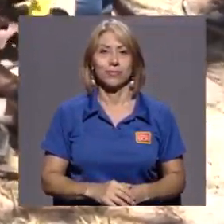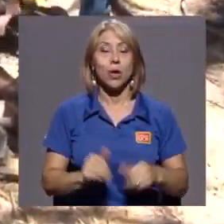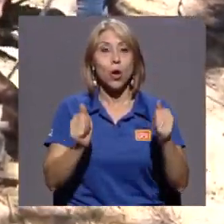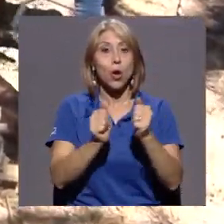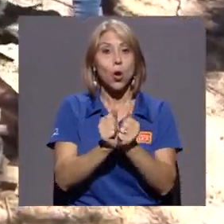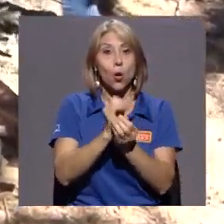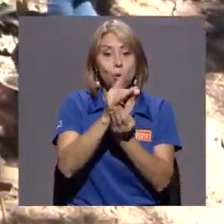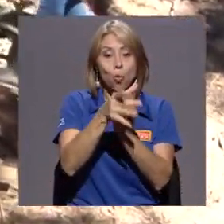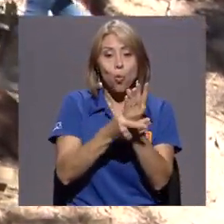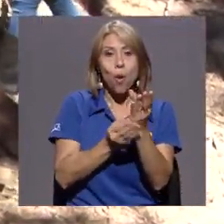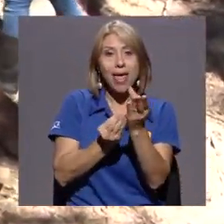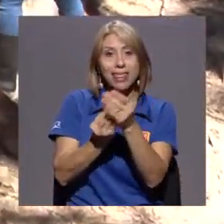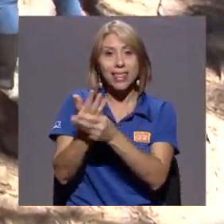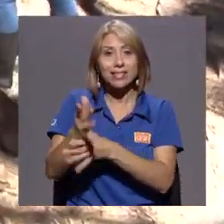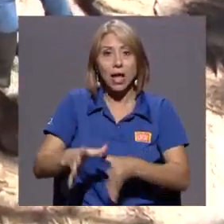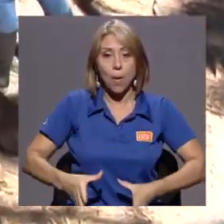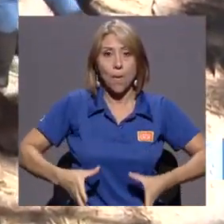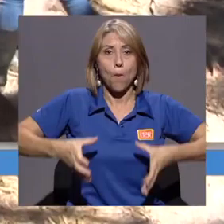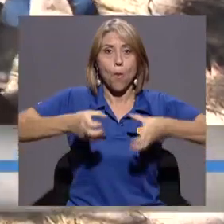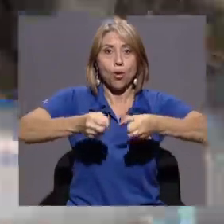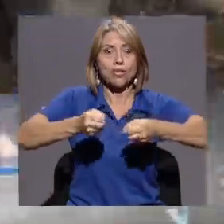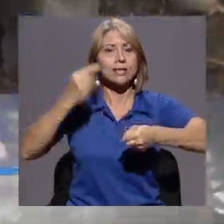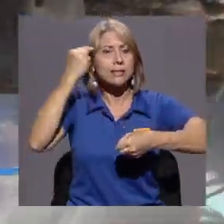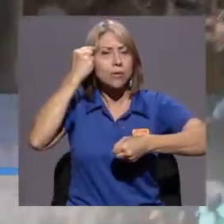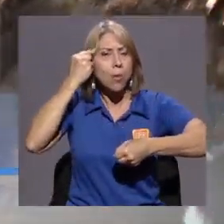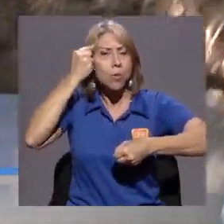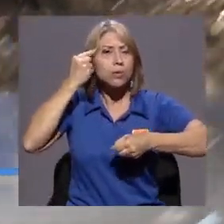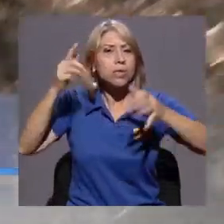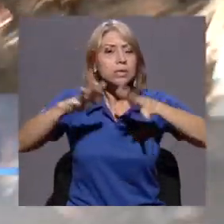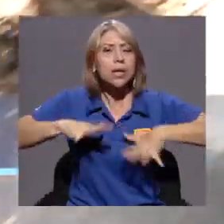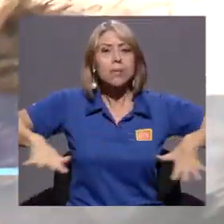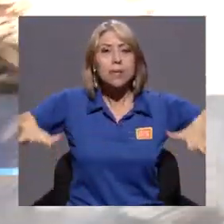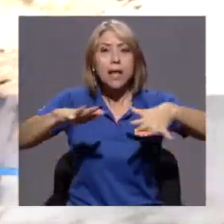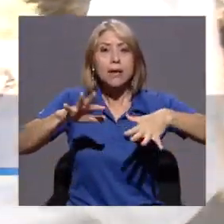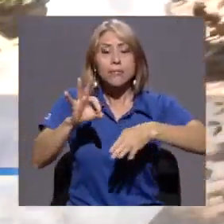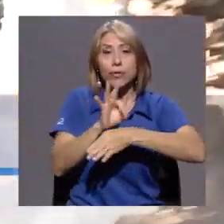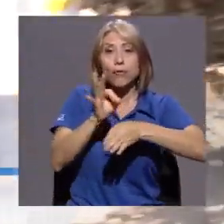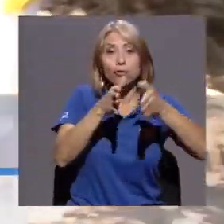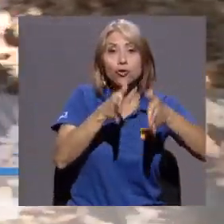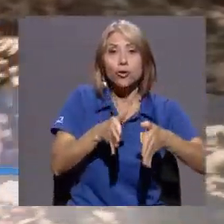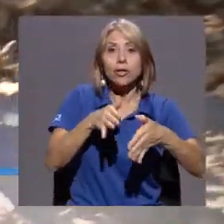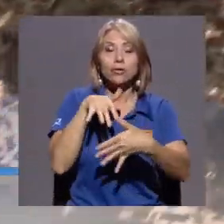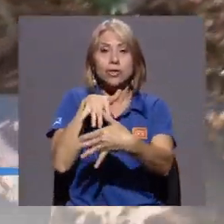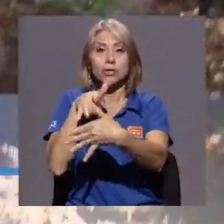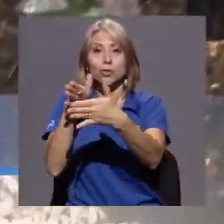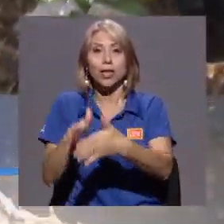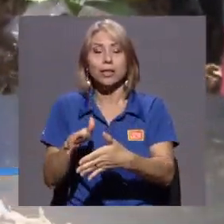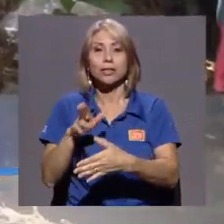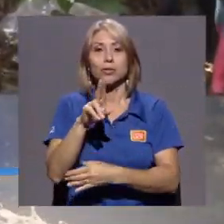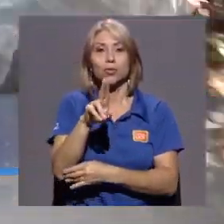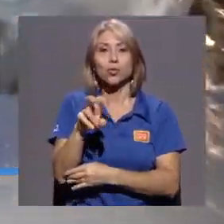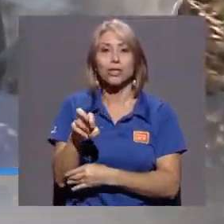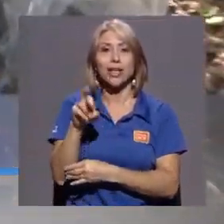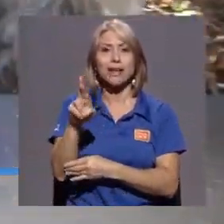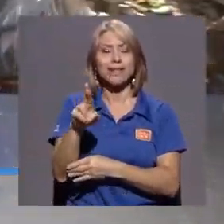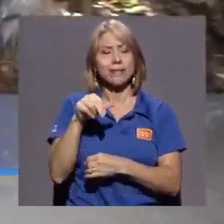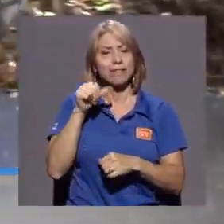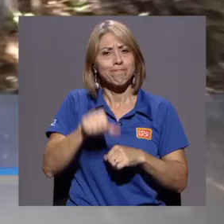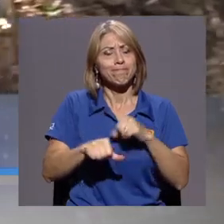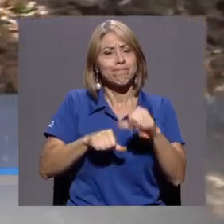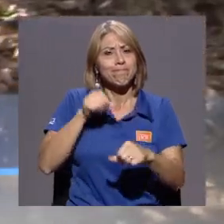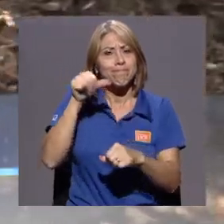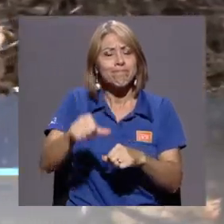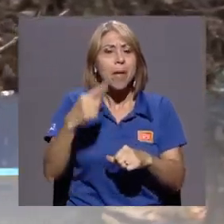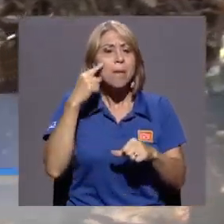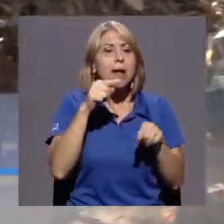Con guantes, bolsas y mucha conciencia ambiental, funcionarios y estudiantes de la UCR dedican su esfuerzo a la recolección